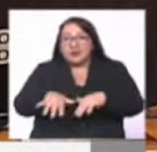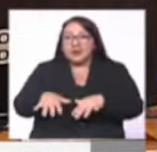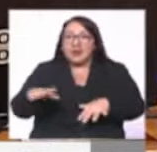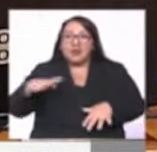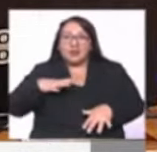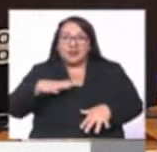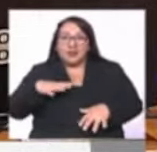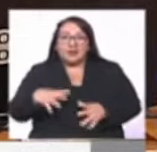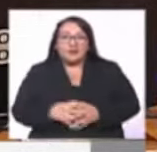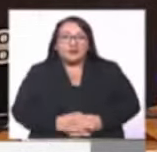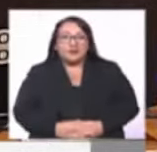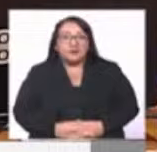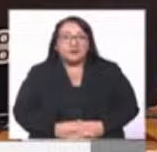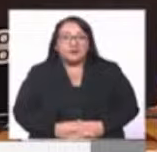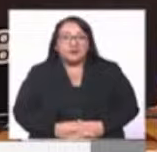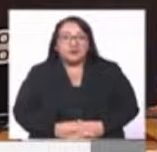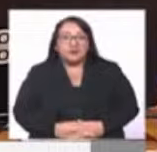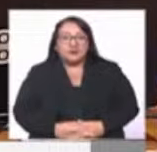de sesiones